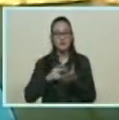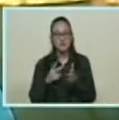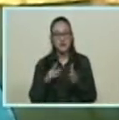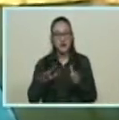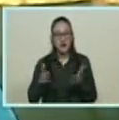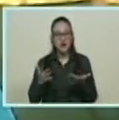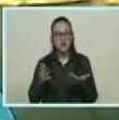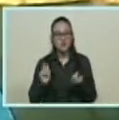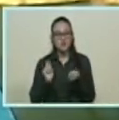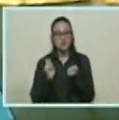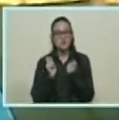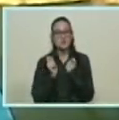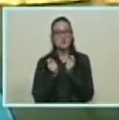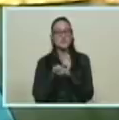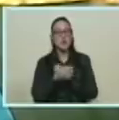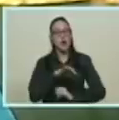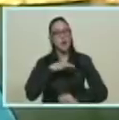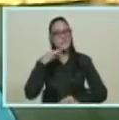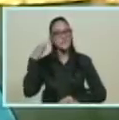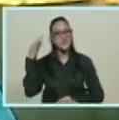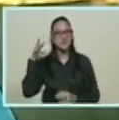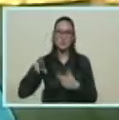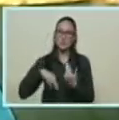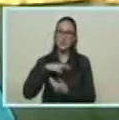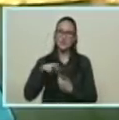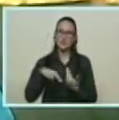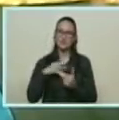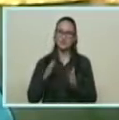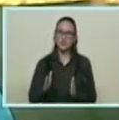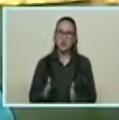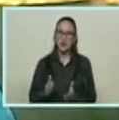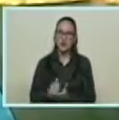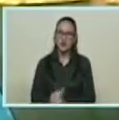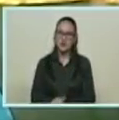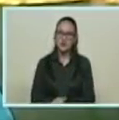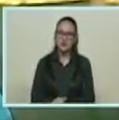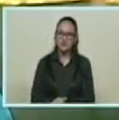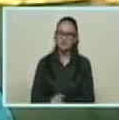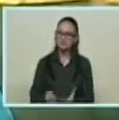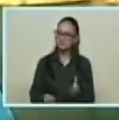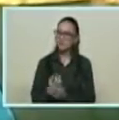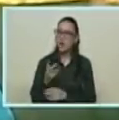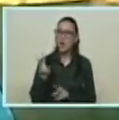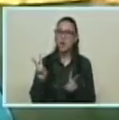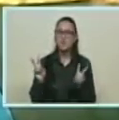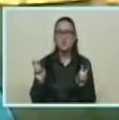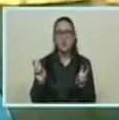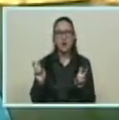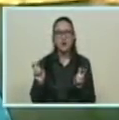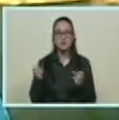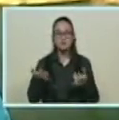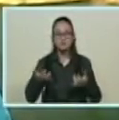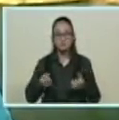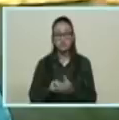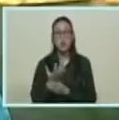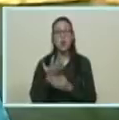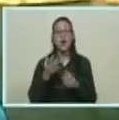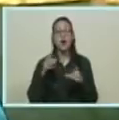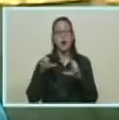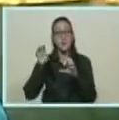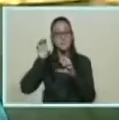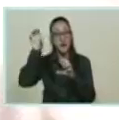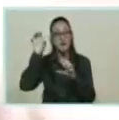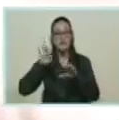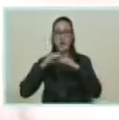de resurgimiento del espíritu revolucionario, de creación de lo nuevo. Nació el carnet de la patria, nació Hogares de